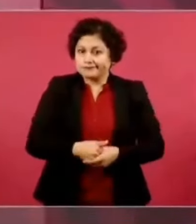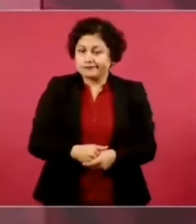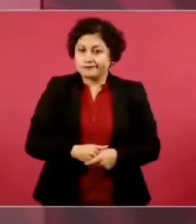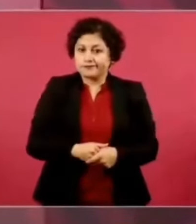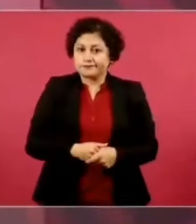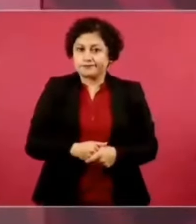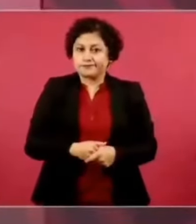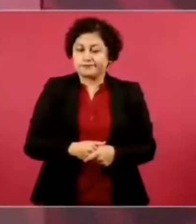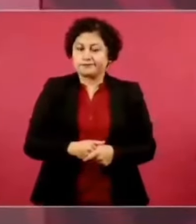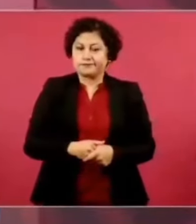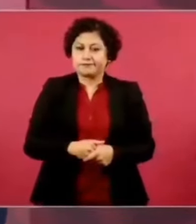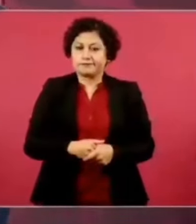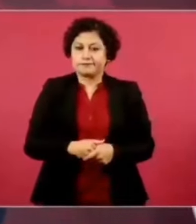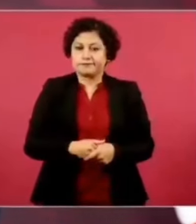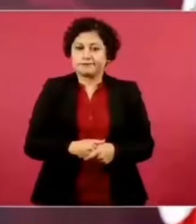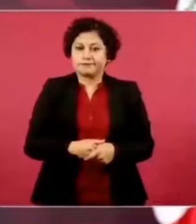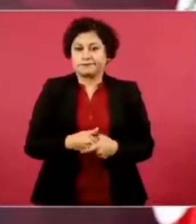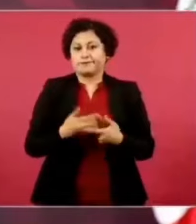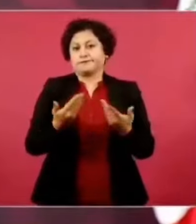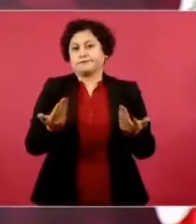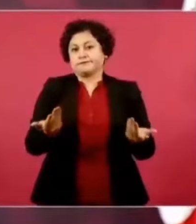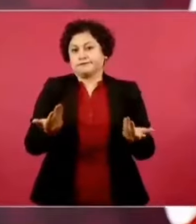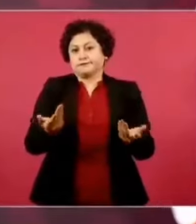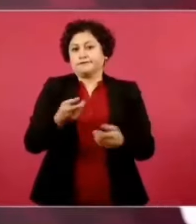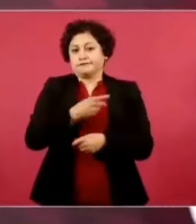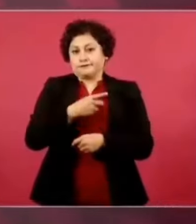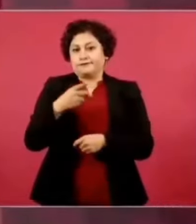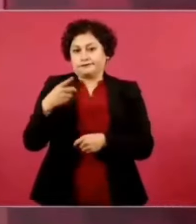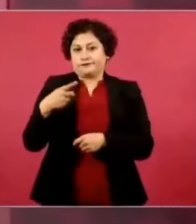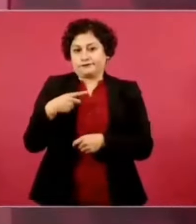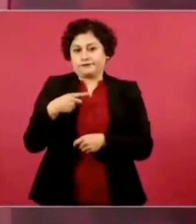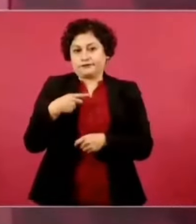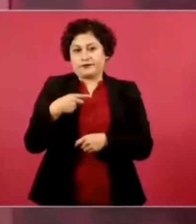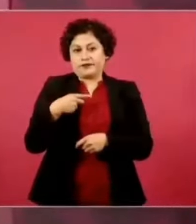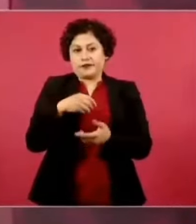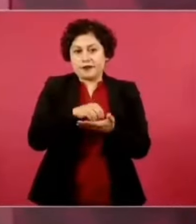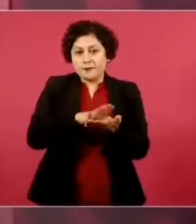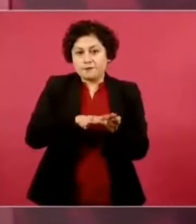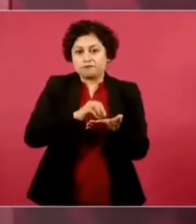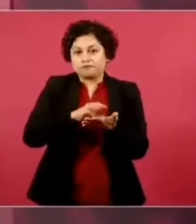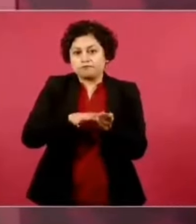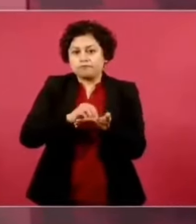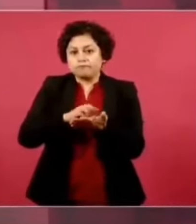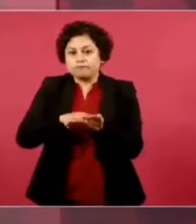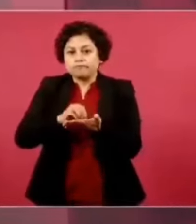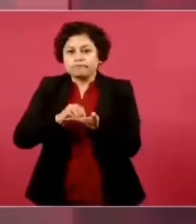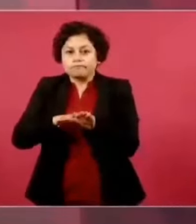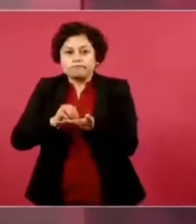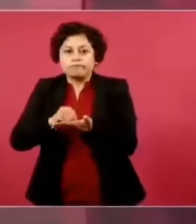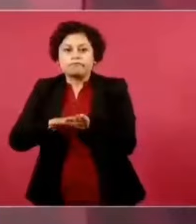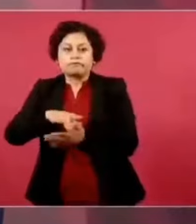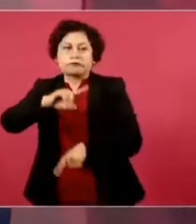Hay que inventariarlas, que no se vayan las